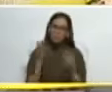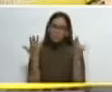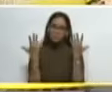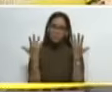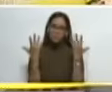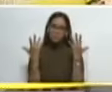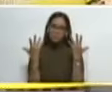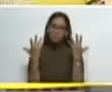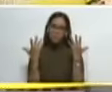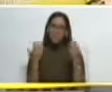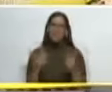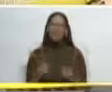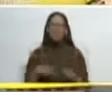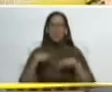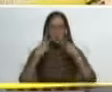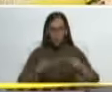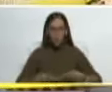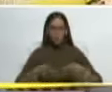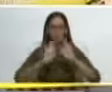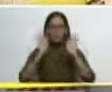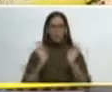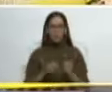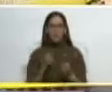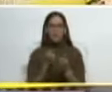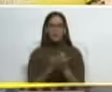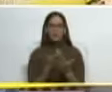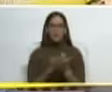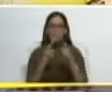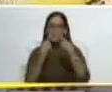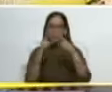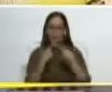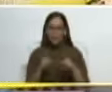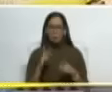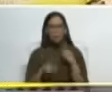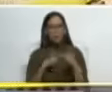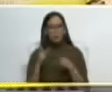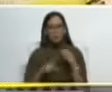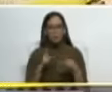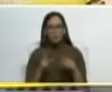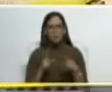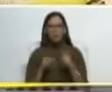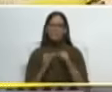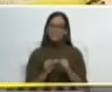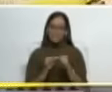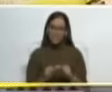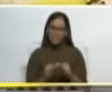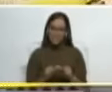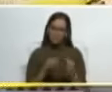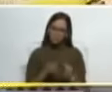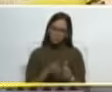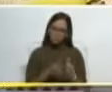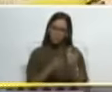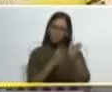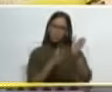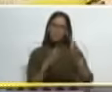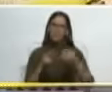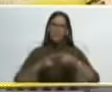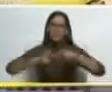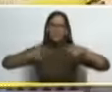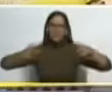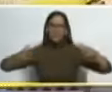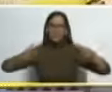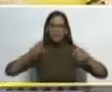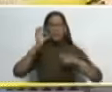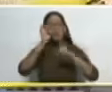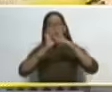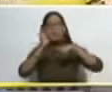y el nuevo modelo económico diversificado, productivo, seguirá su rumbo de crecimiento. Fondo